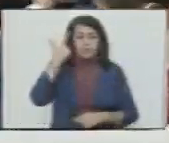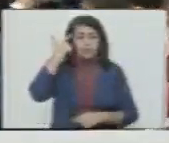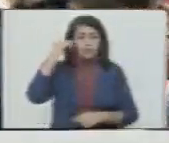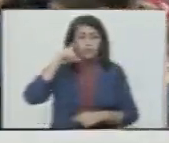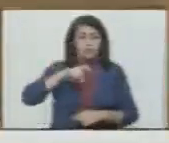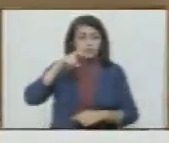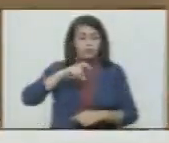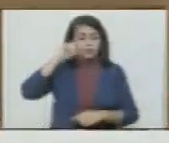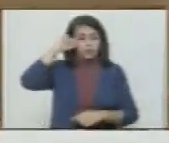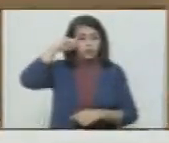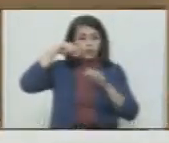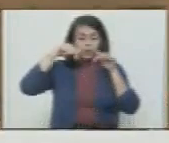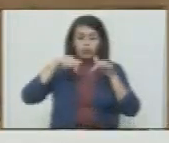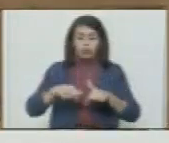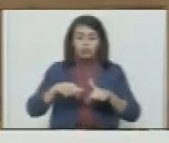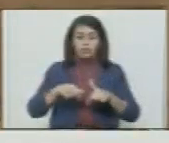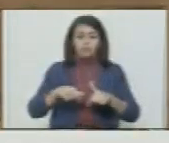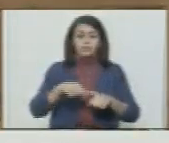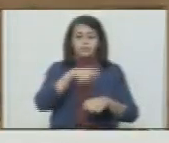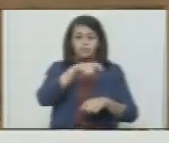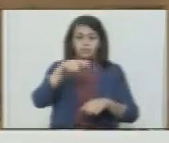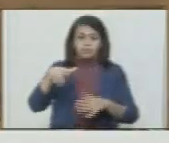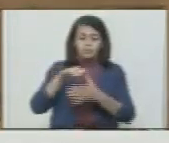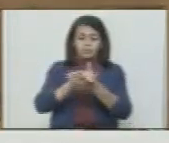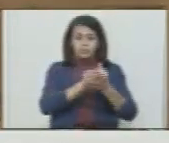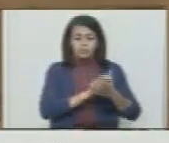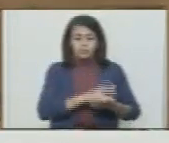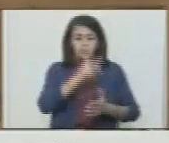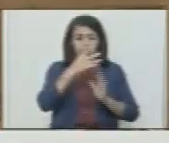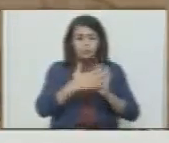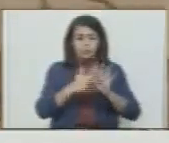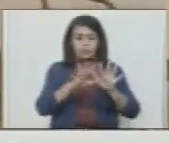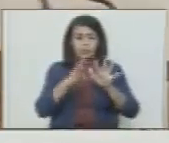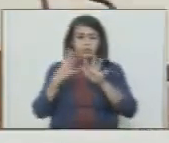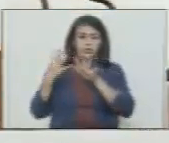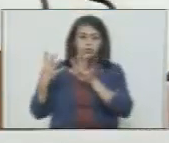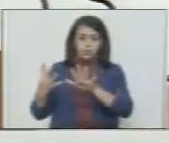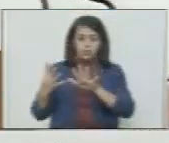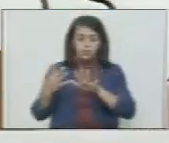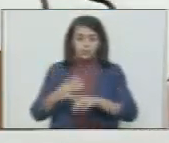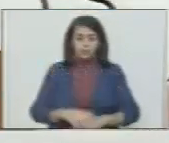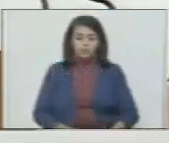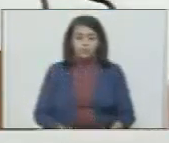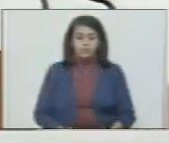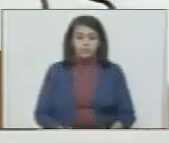Creo también necesario recordar hoy, mis queridos compatriotas, el 2019,